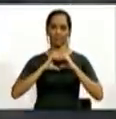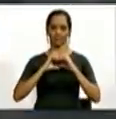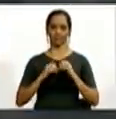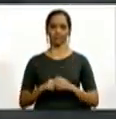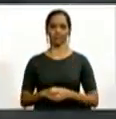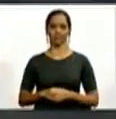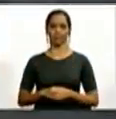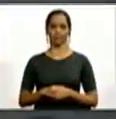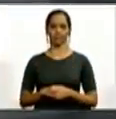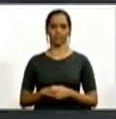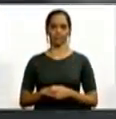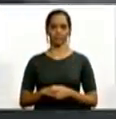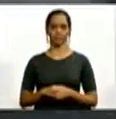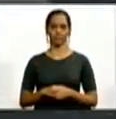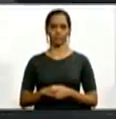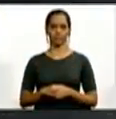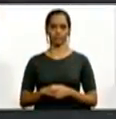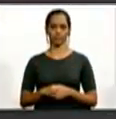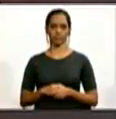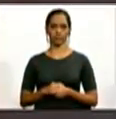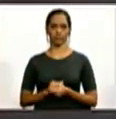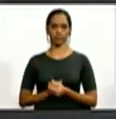regresamos.